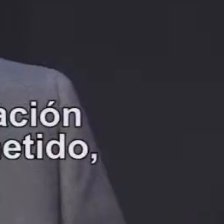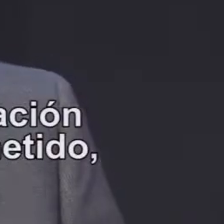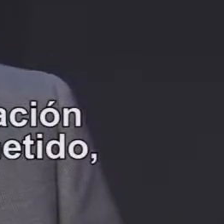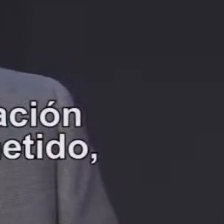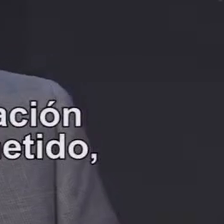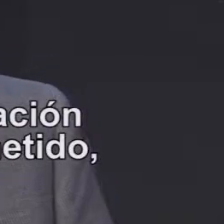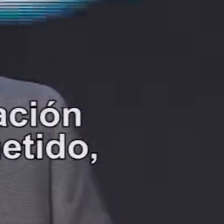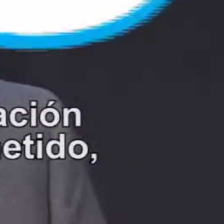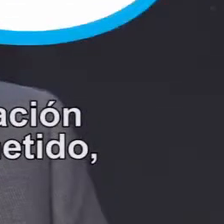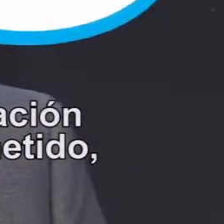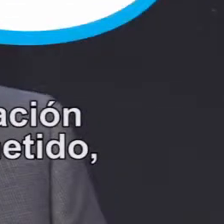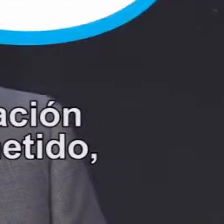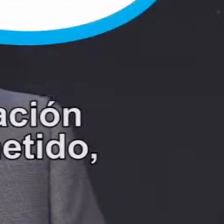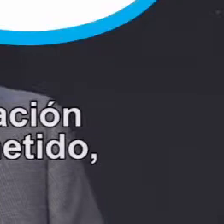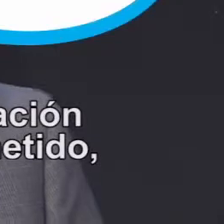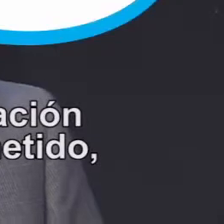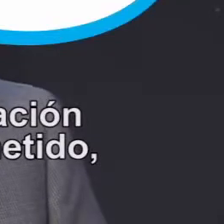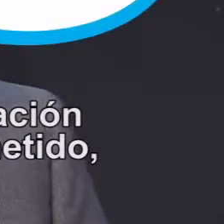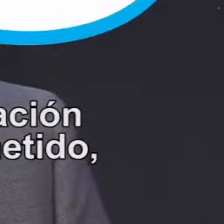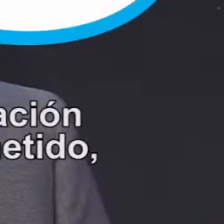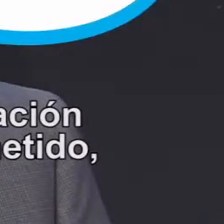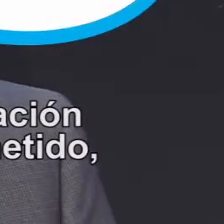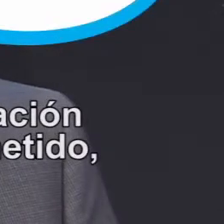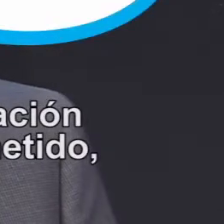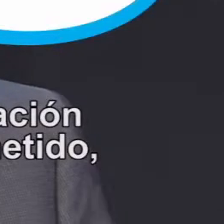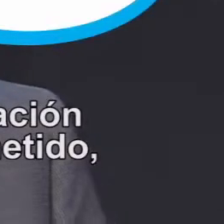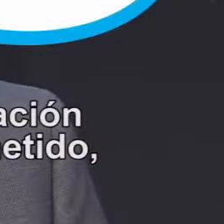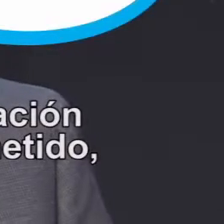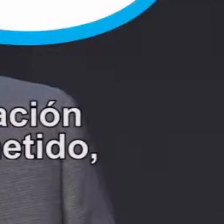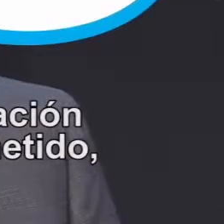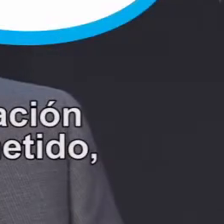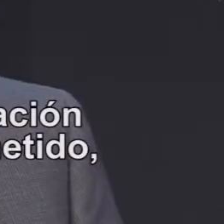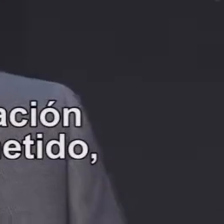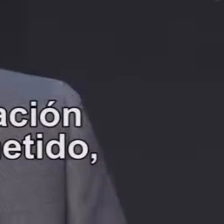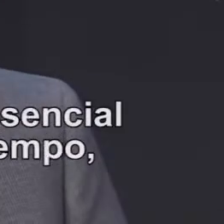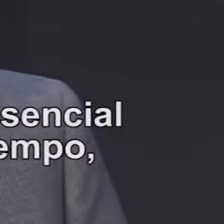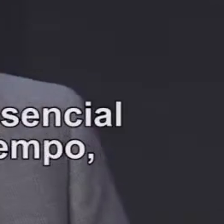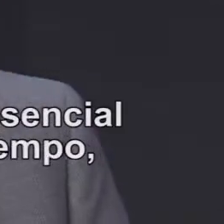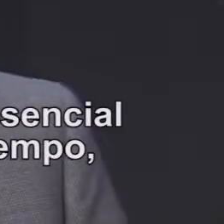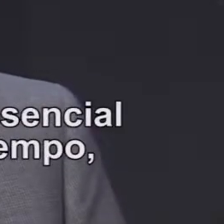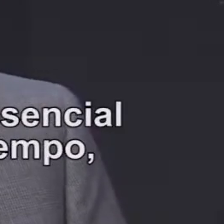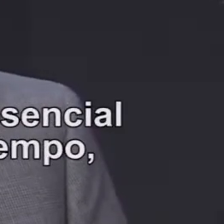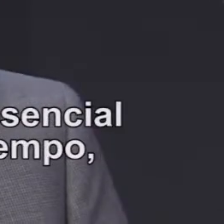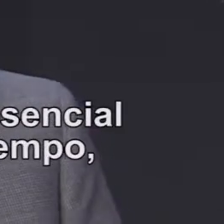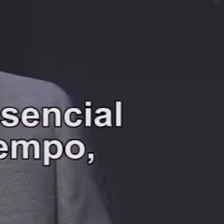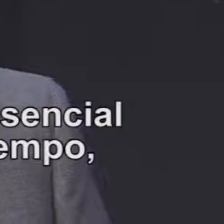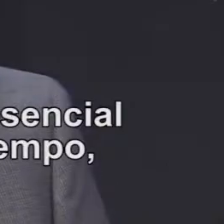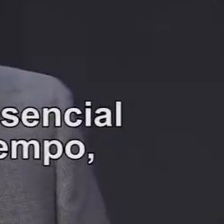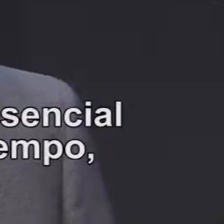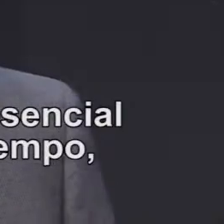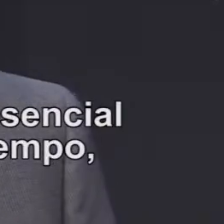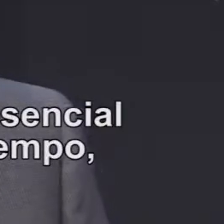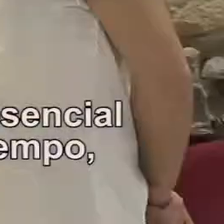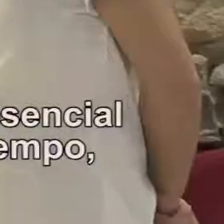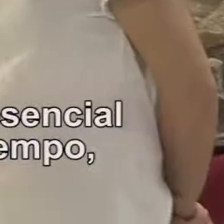Educar en la ciudadanía, en la participación, en la sensibilidad, en sentirse comprometido, en sentirse concernido, es